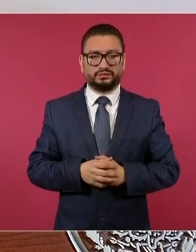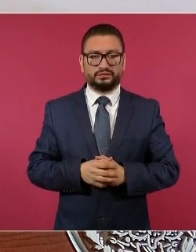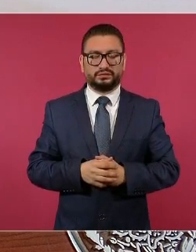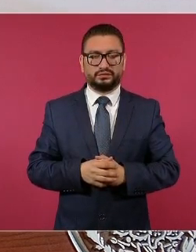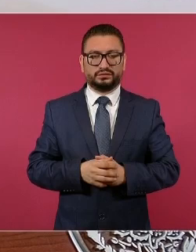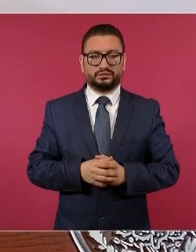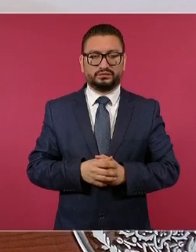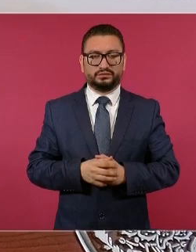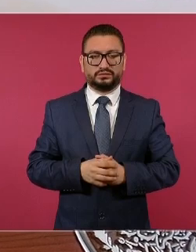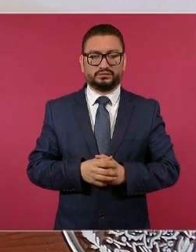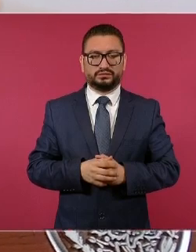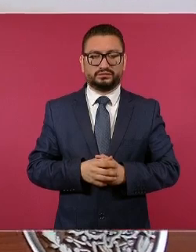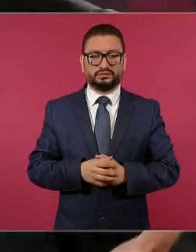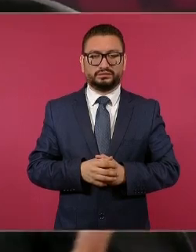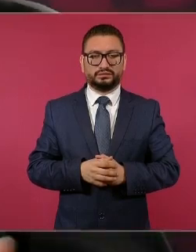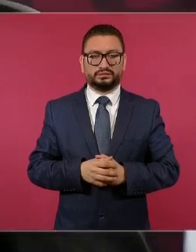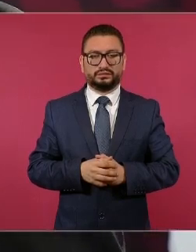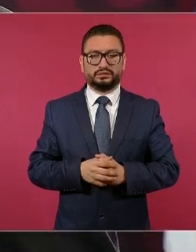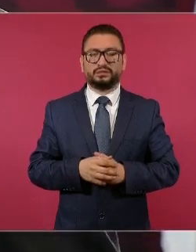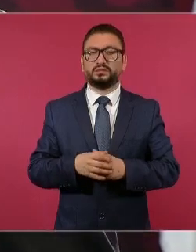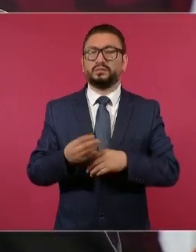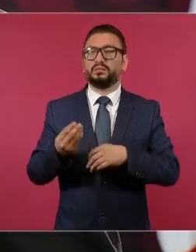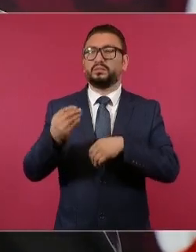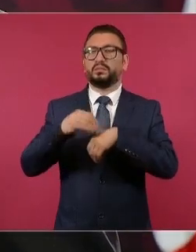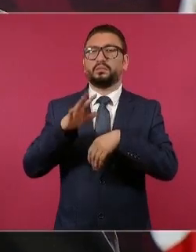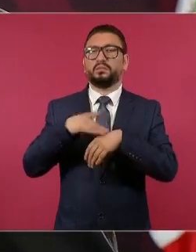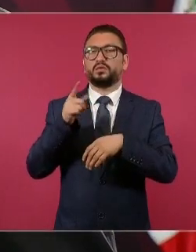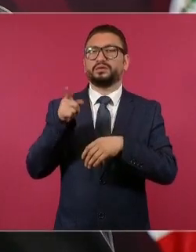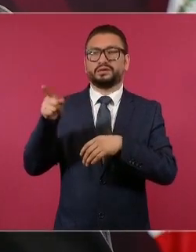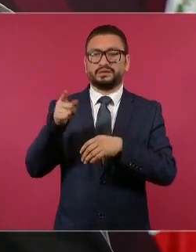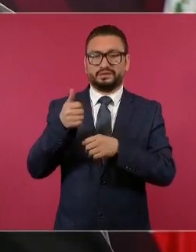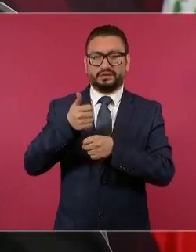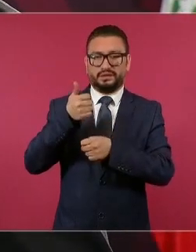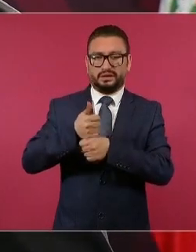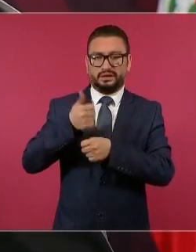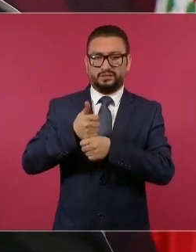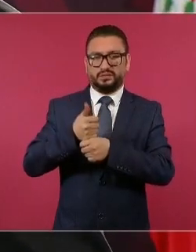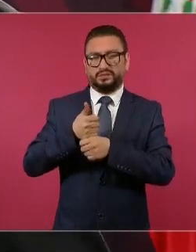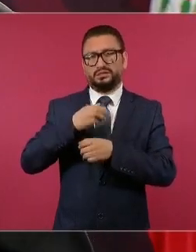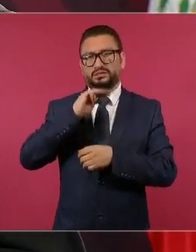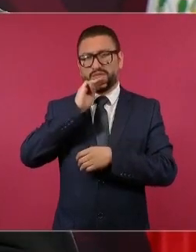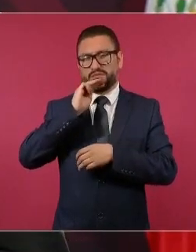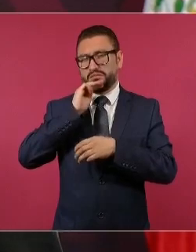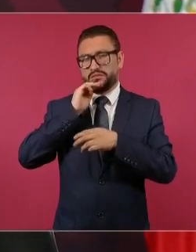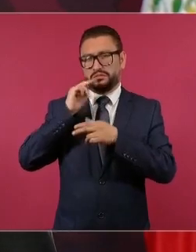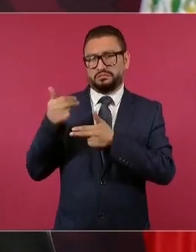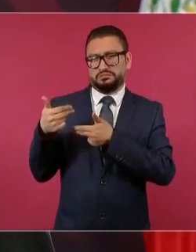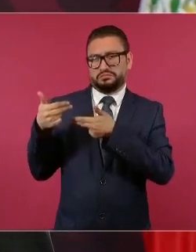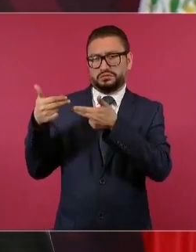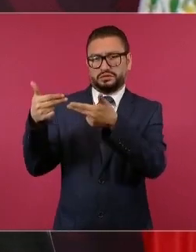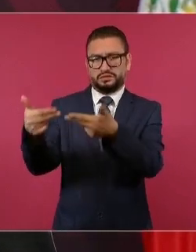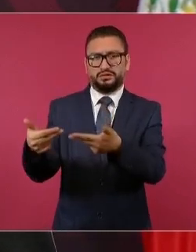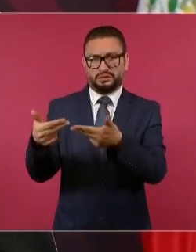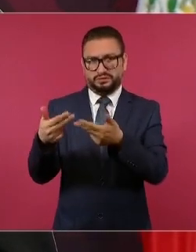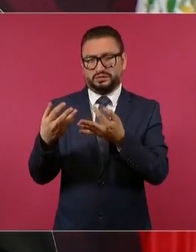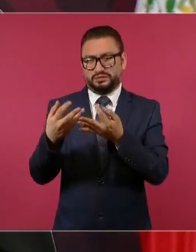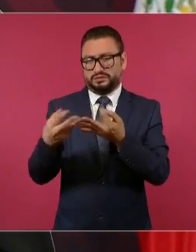pusieron, porque el abuelo les heredó, la mamá les heredó un terreno en